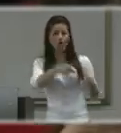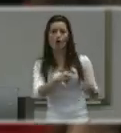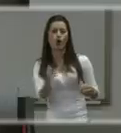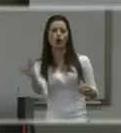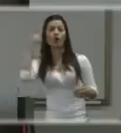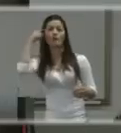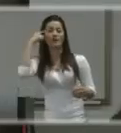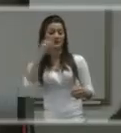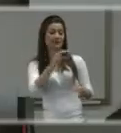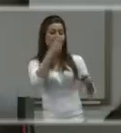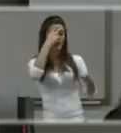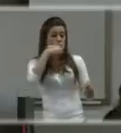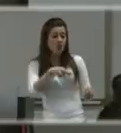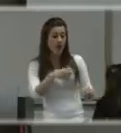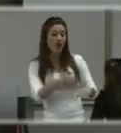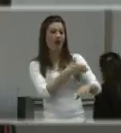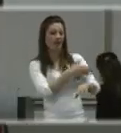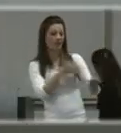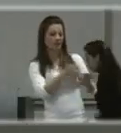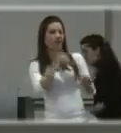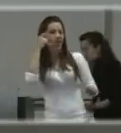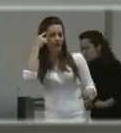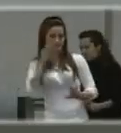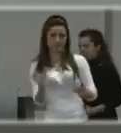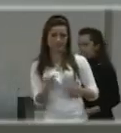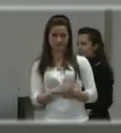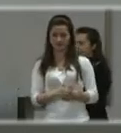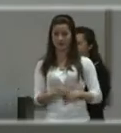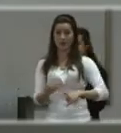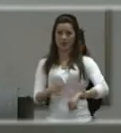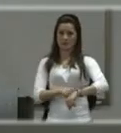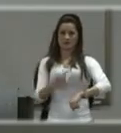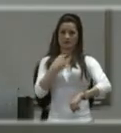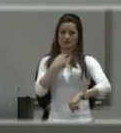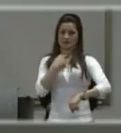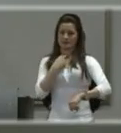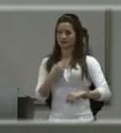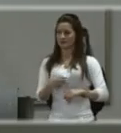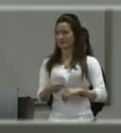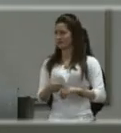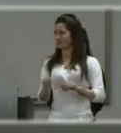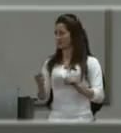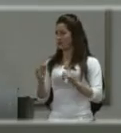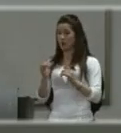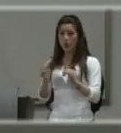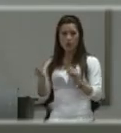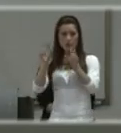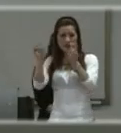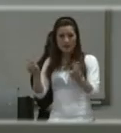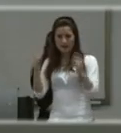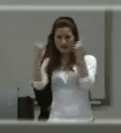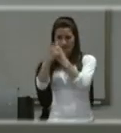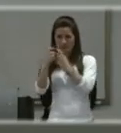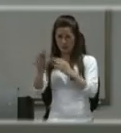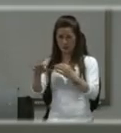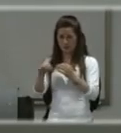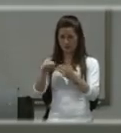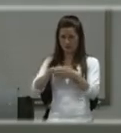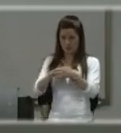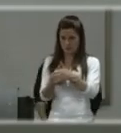que estoy corta de tiempo, entonces voy a dejar algunas de las conversaciones muy interesantes para la parte de reflexión. Y